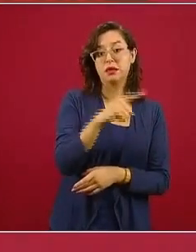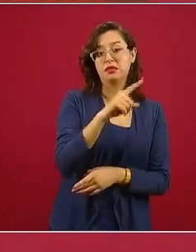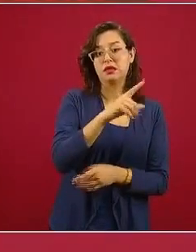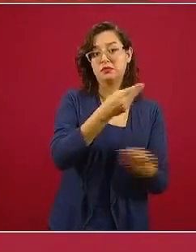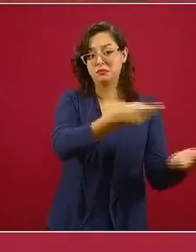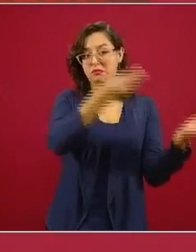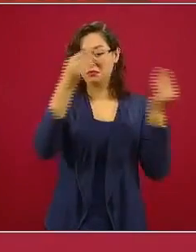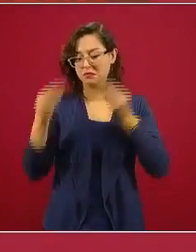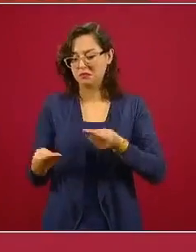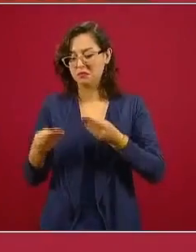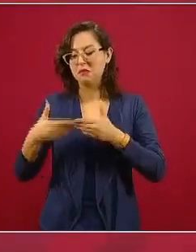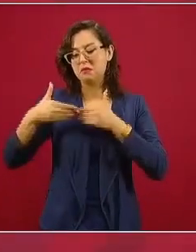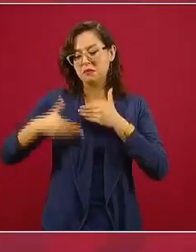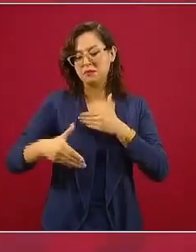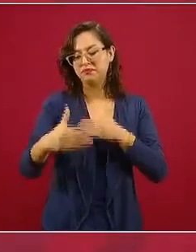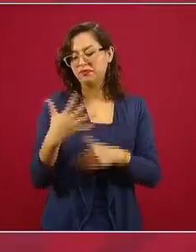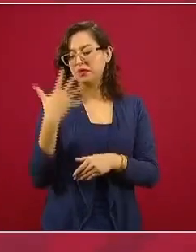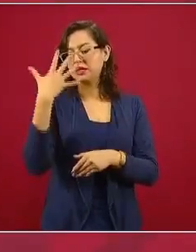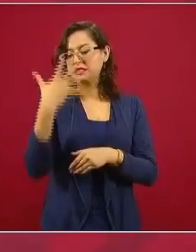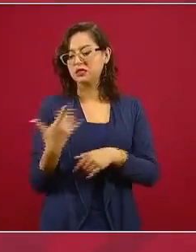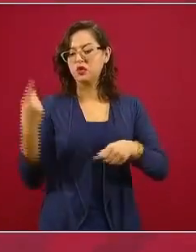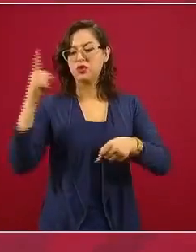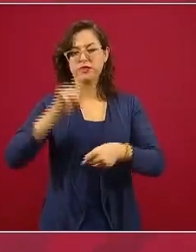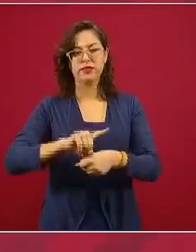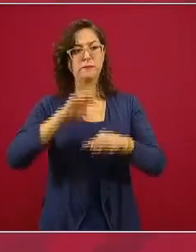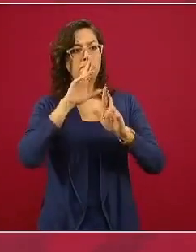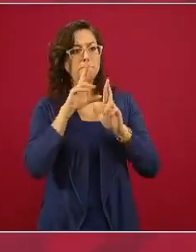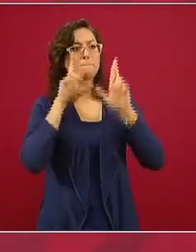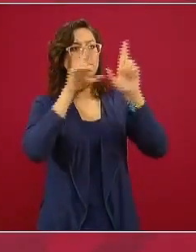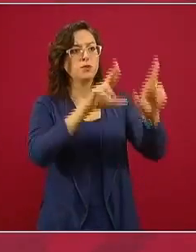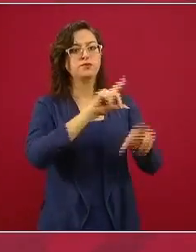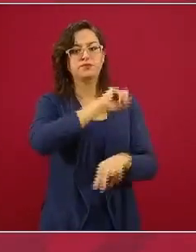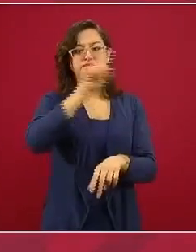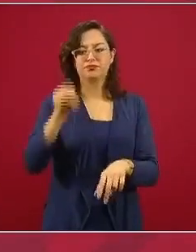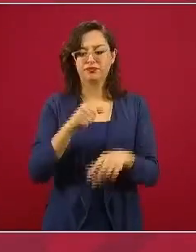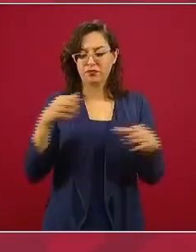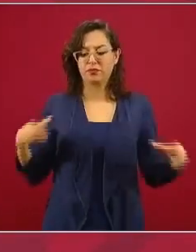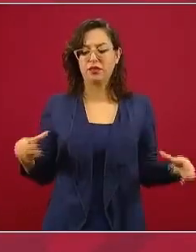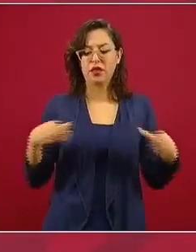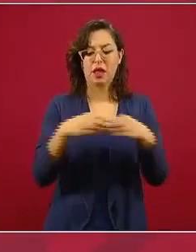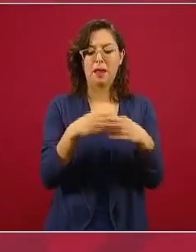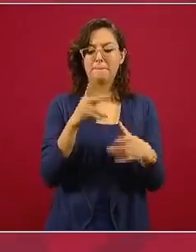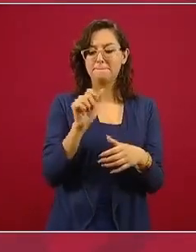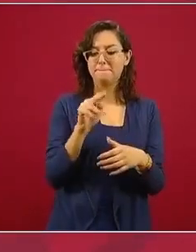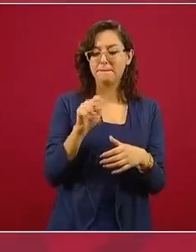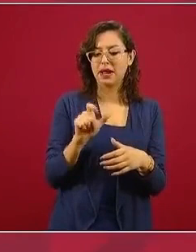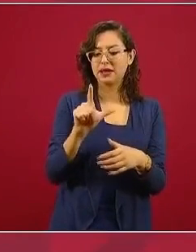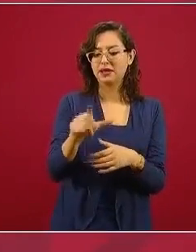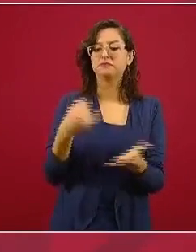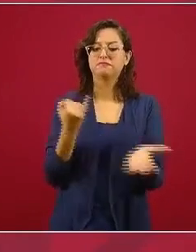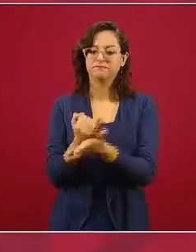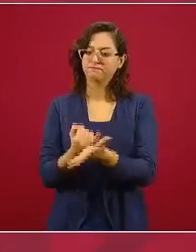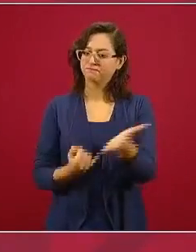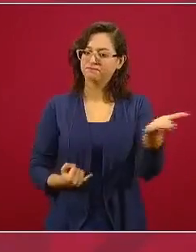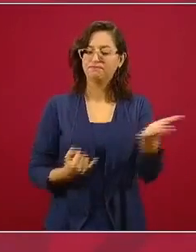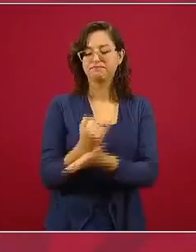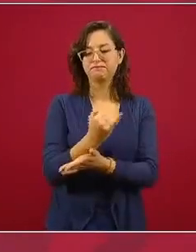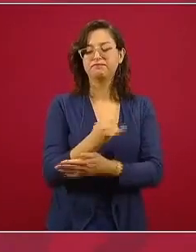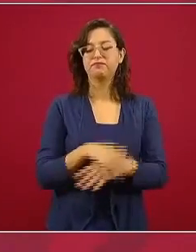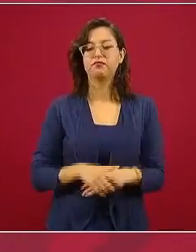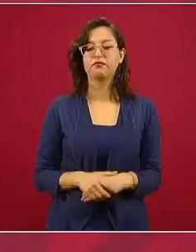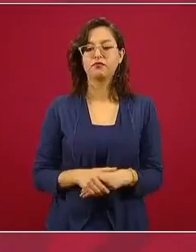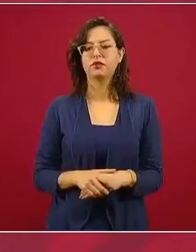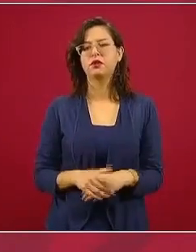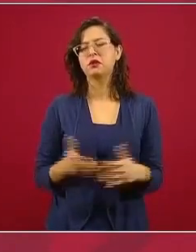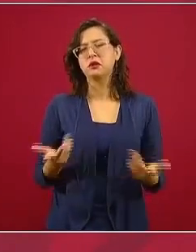inicia la formación del panel y el dictamen. Es cierto que estos paneles van a ser más cortos que otros, estos estamos